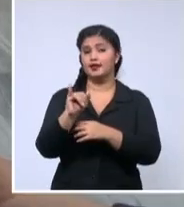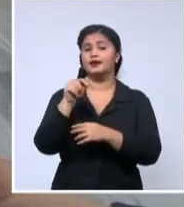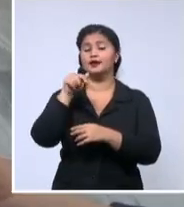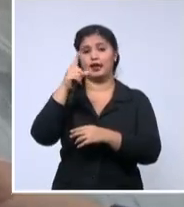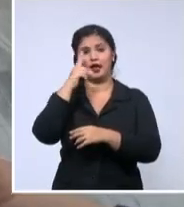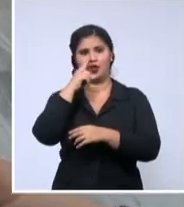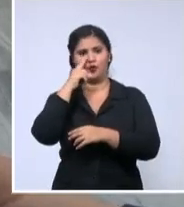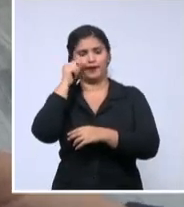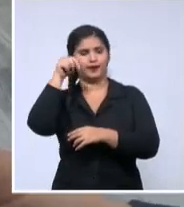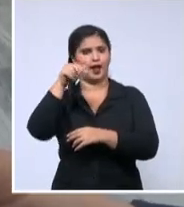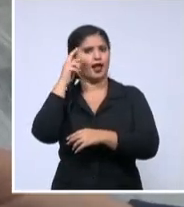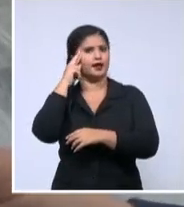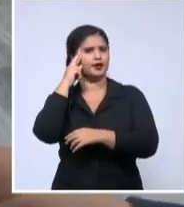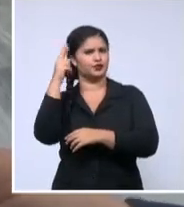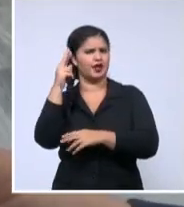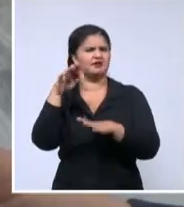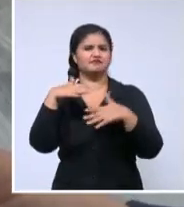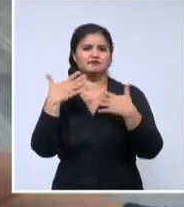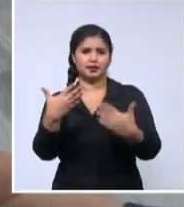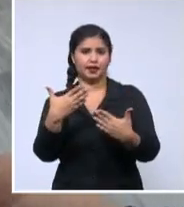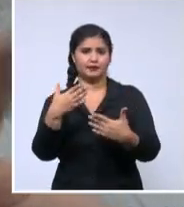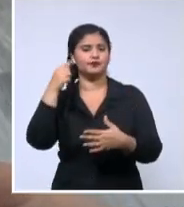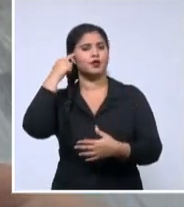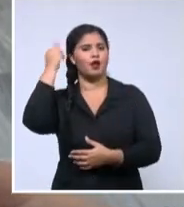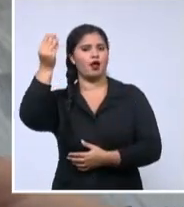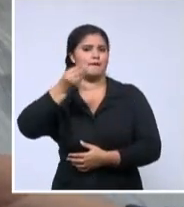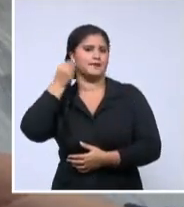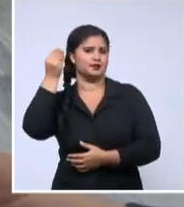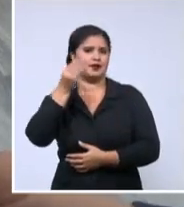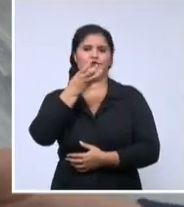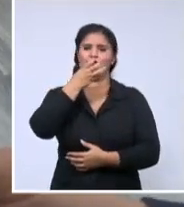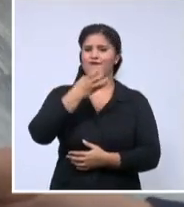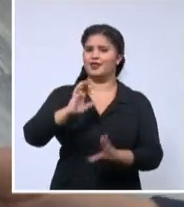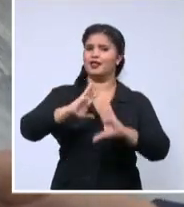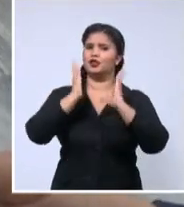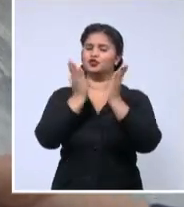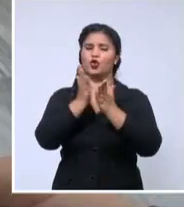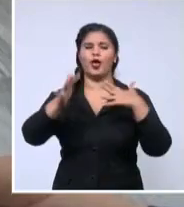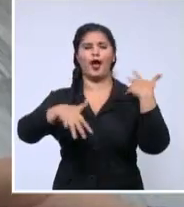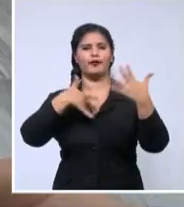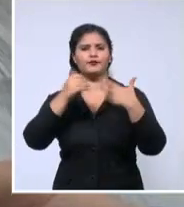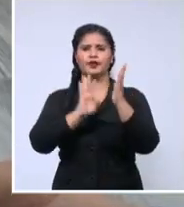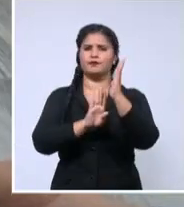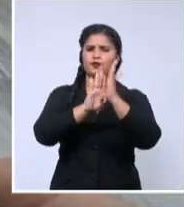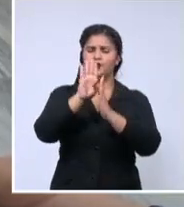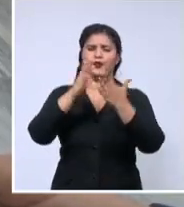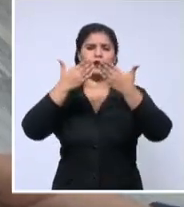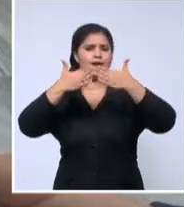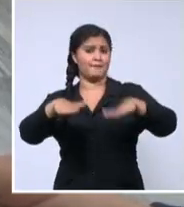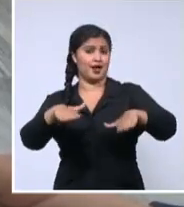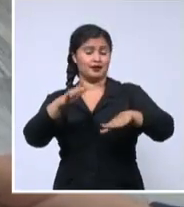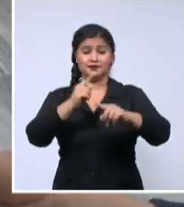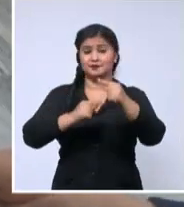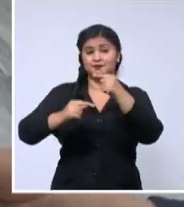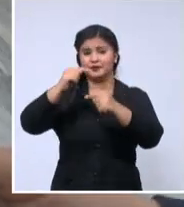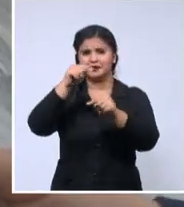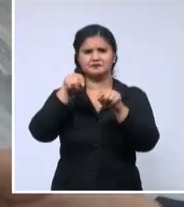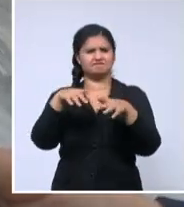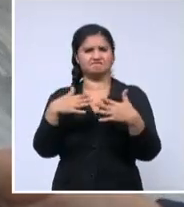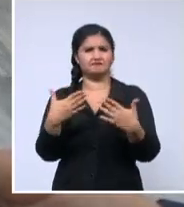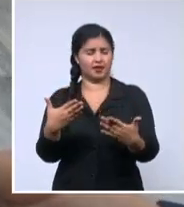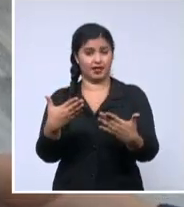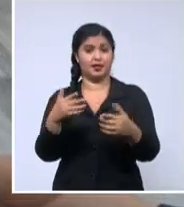el pensamiento antiimperialista de Fidel, un foro por la paz y sobre todas las cosas, la búsqueda